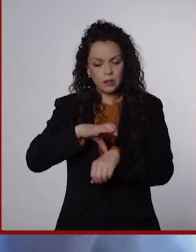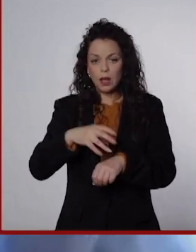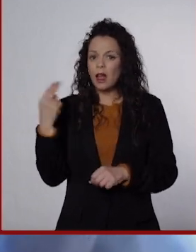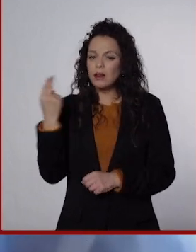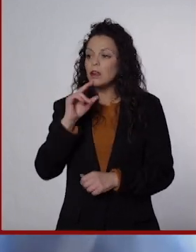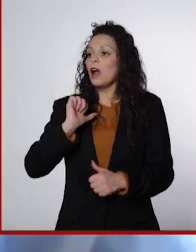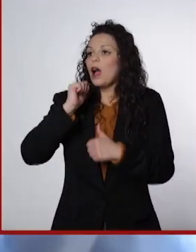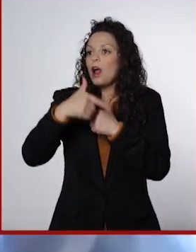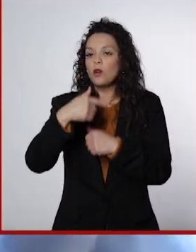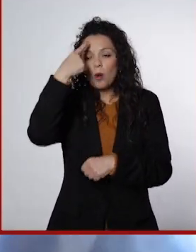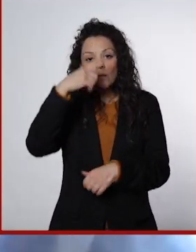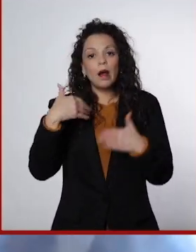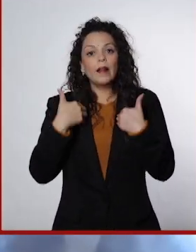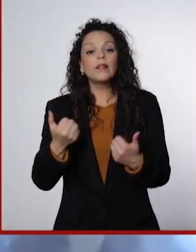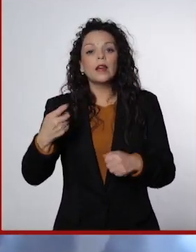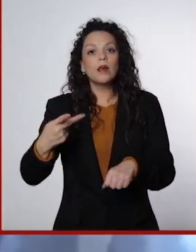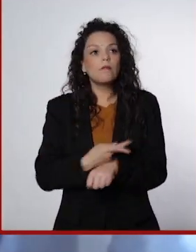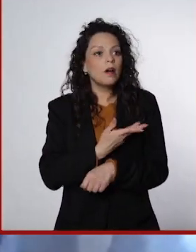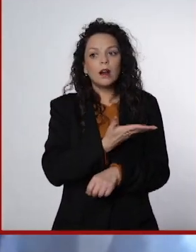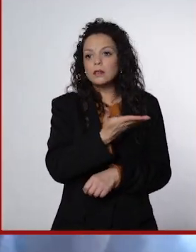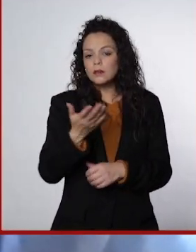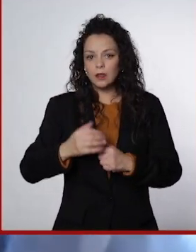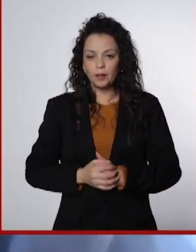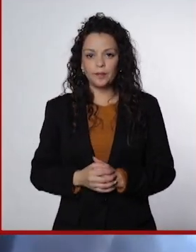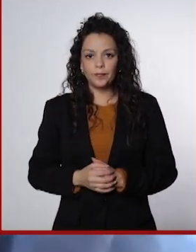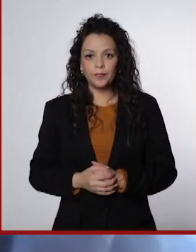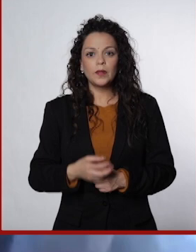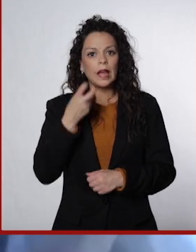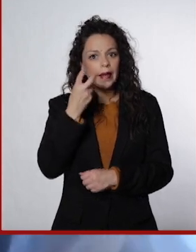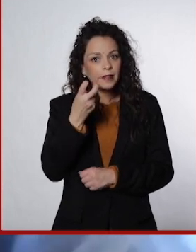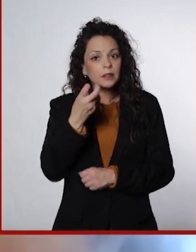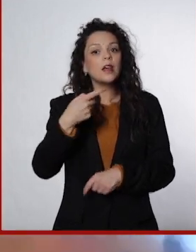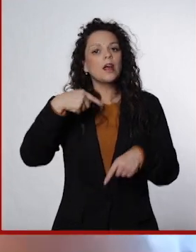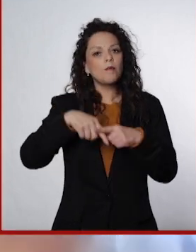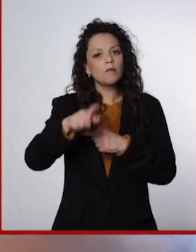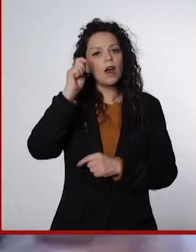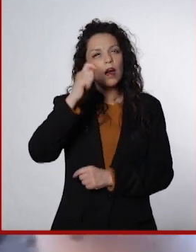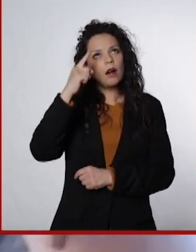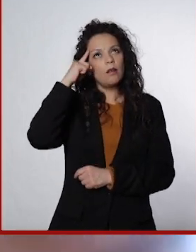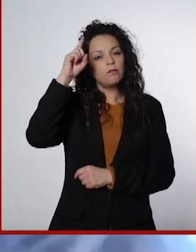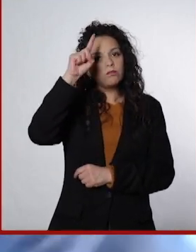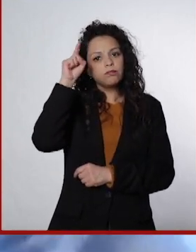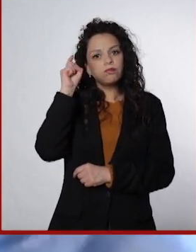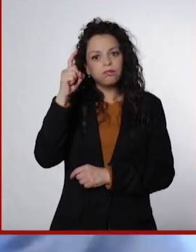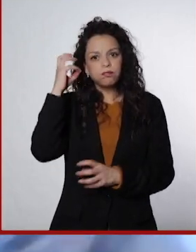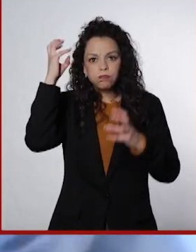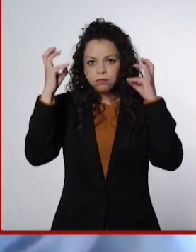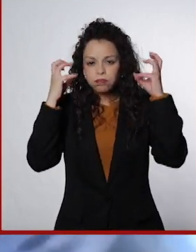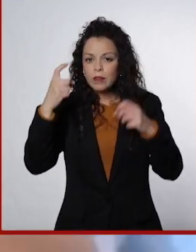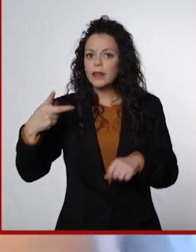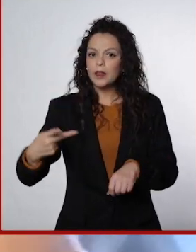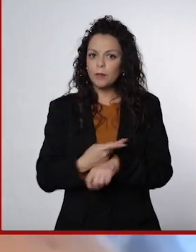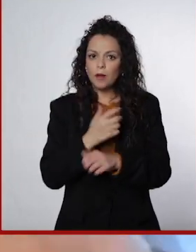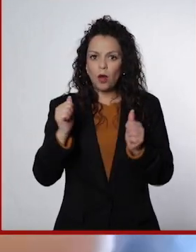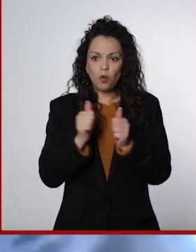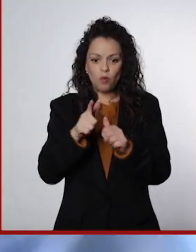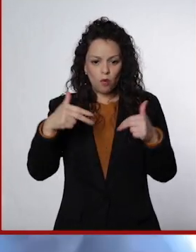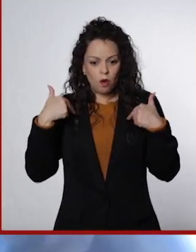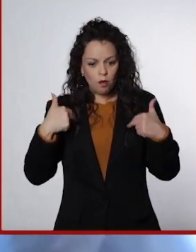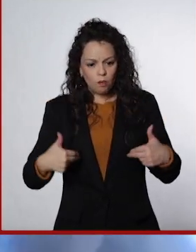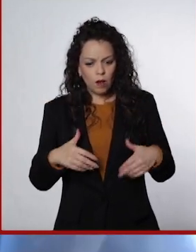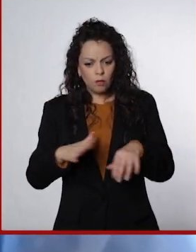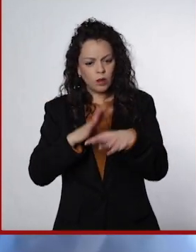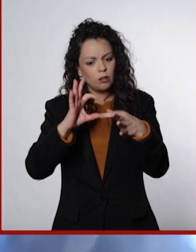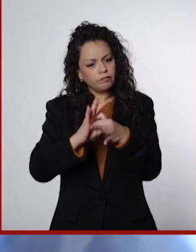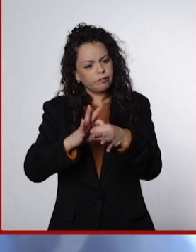qué le pasaba a sus consultantes. Y se hizo una pregunta: ¿qué es lo que pasa en los seres humanos que se desconectan de su